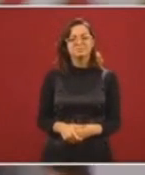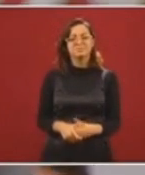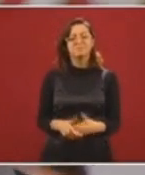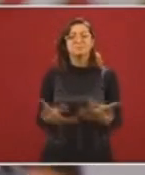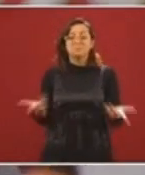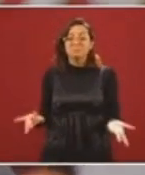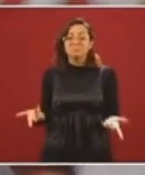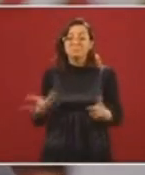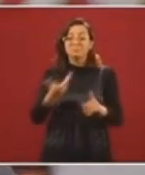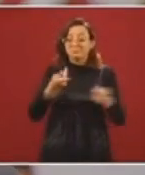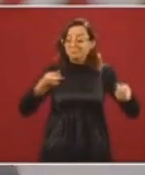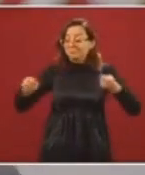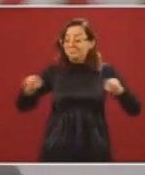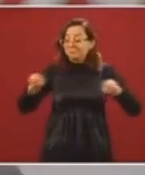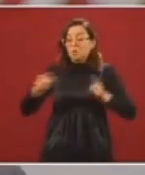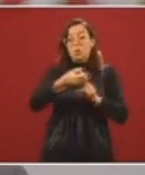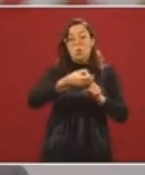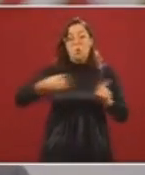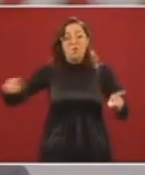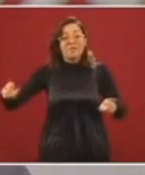para poner orden en el caos.